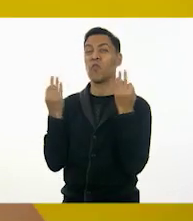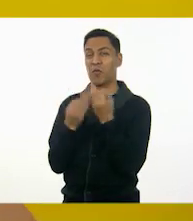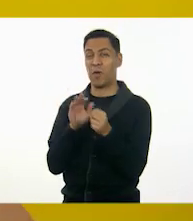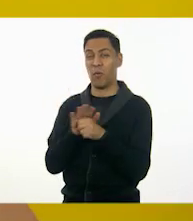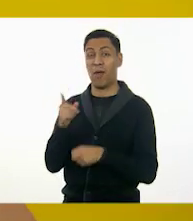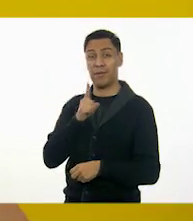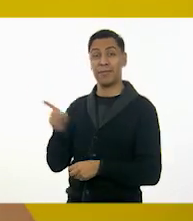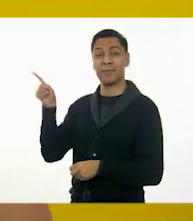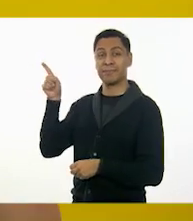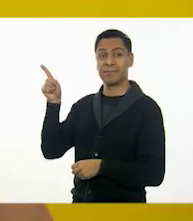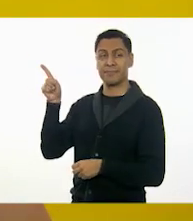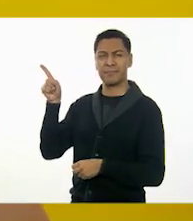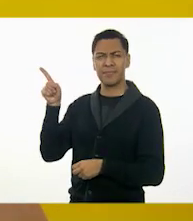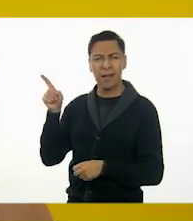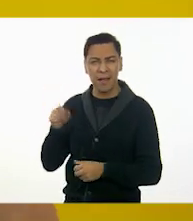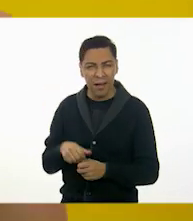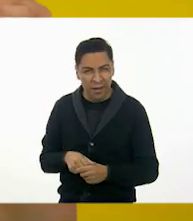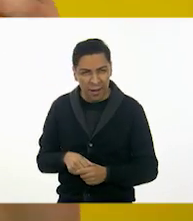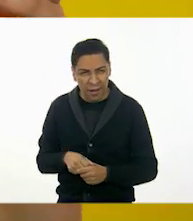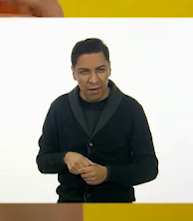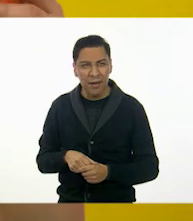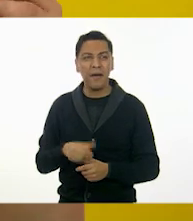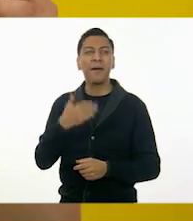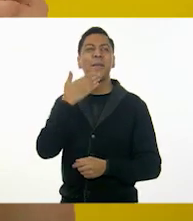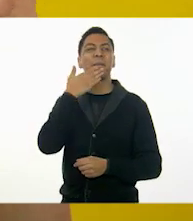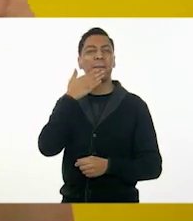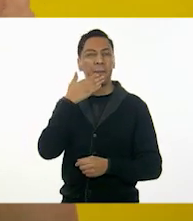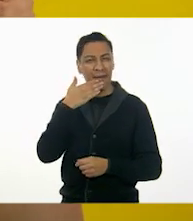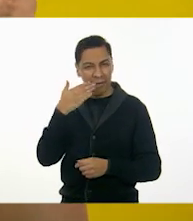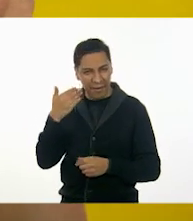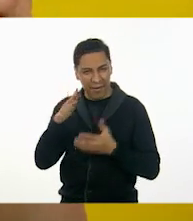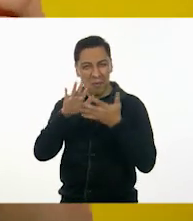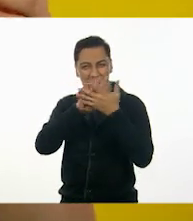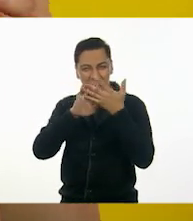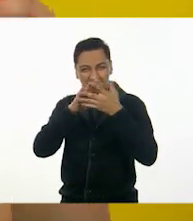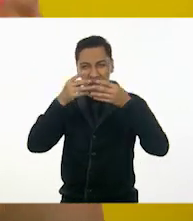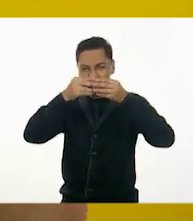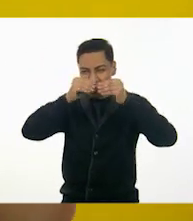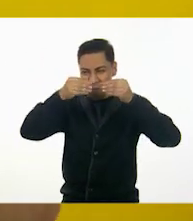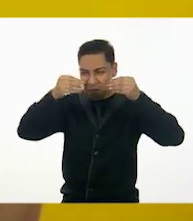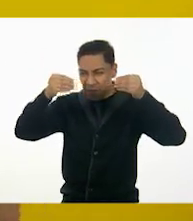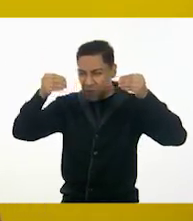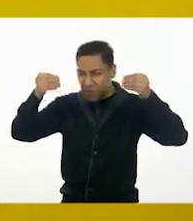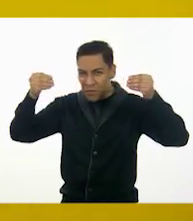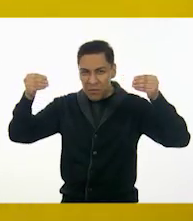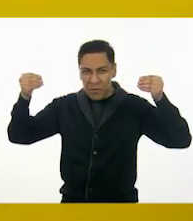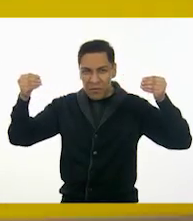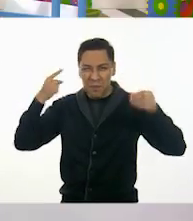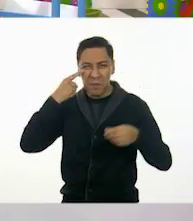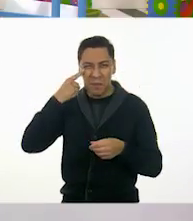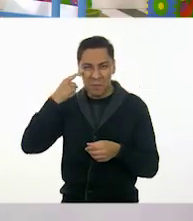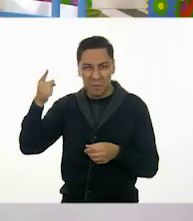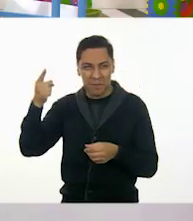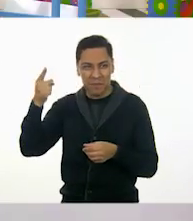en medio. Ay, esas son estas onditas que le pusiste a este cono. Exacto. Mira, fíjate.